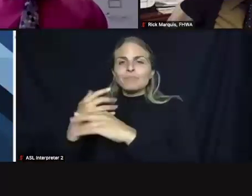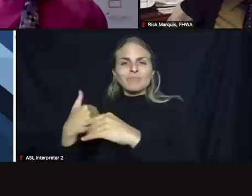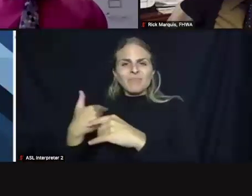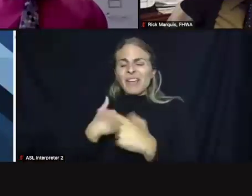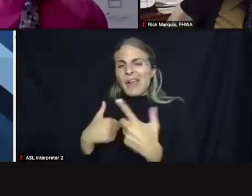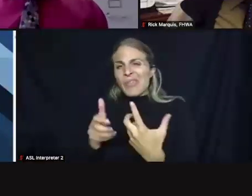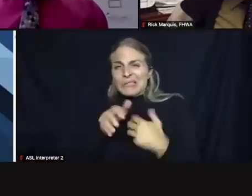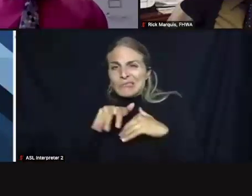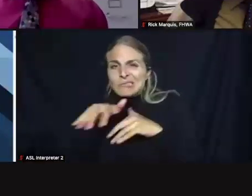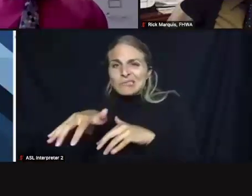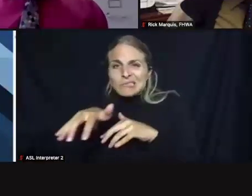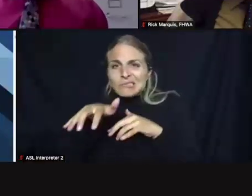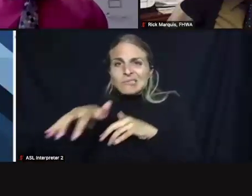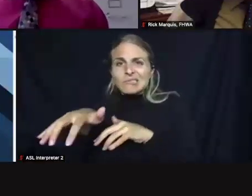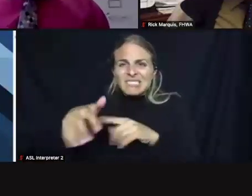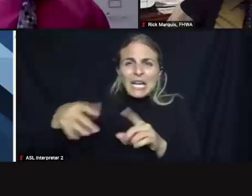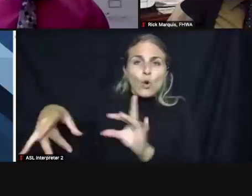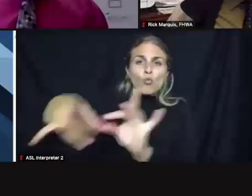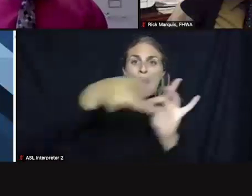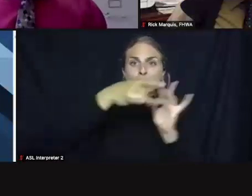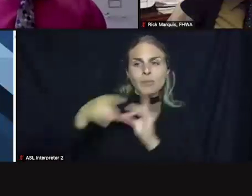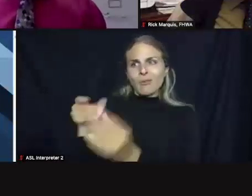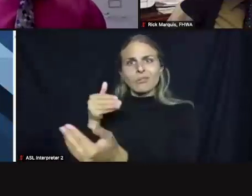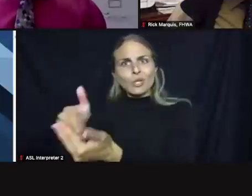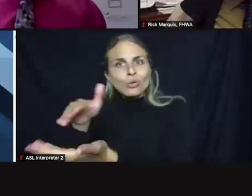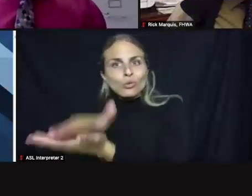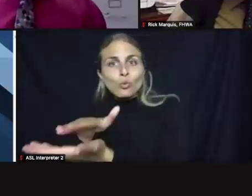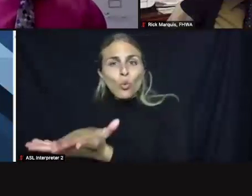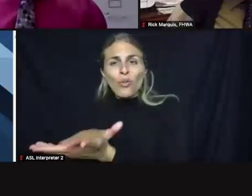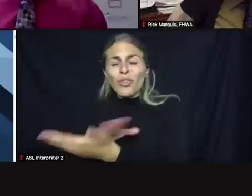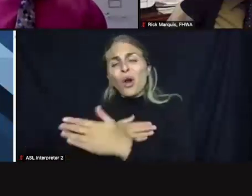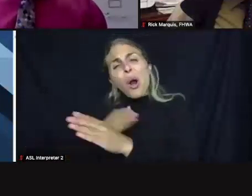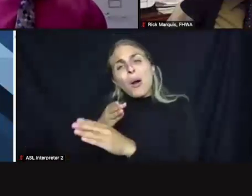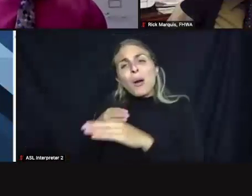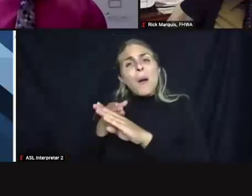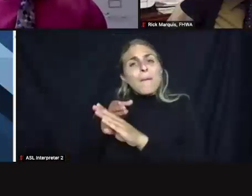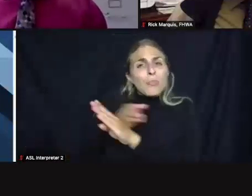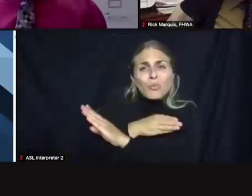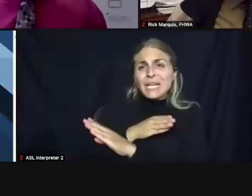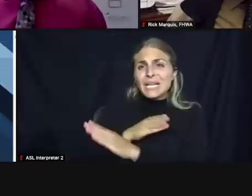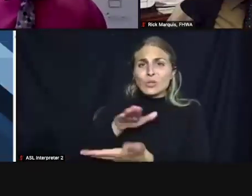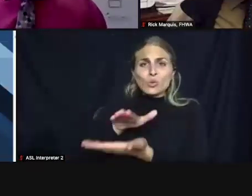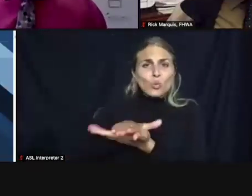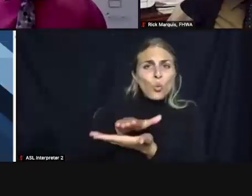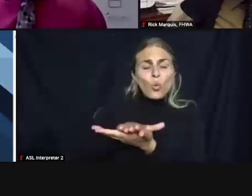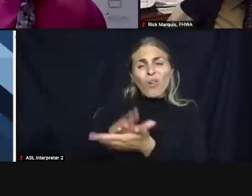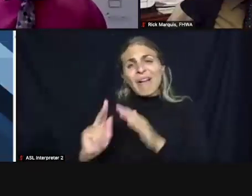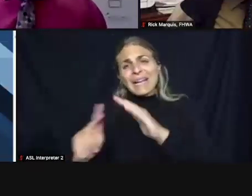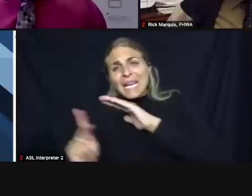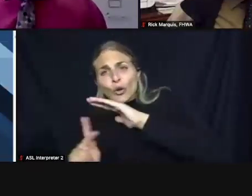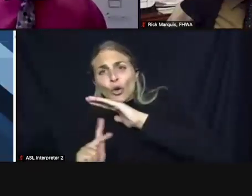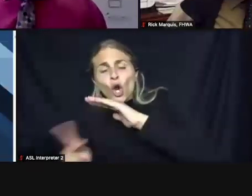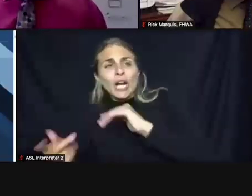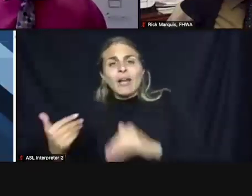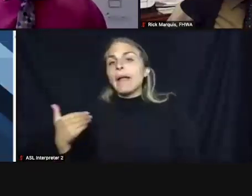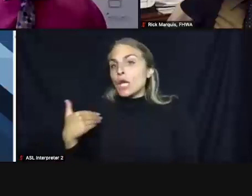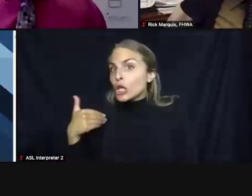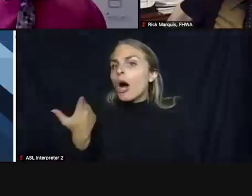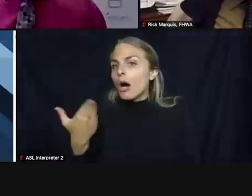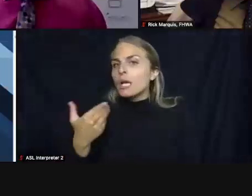que no concentre el tráfico en la rotonda, justamente al lado de una escuela donde hay